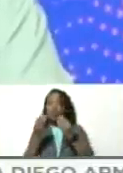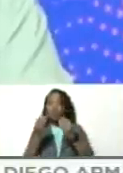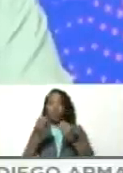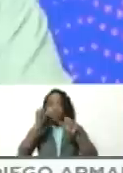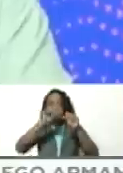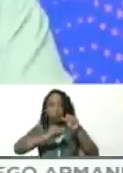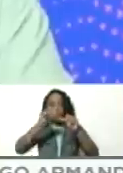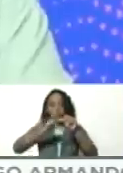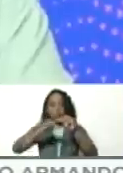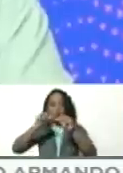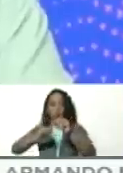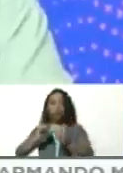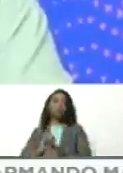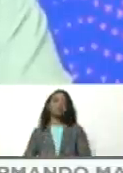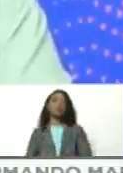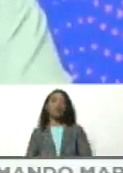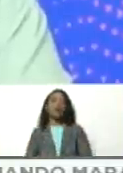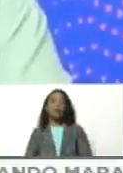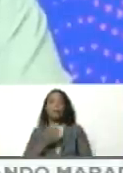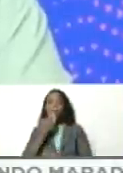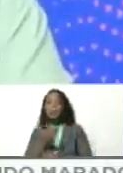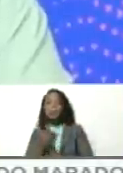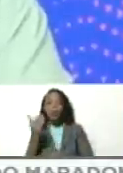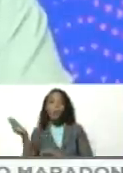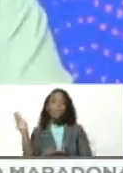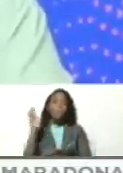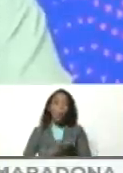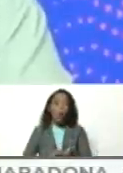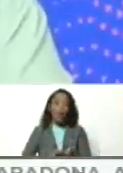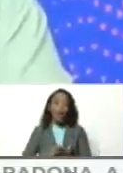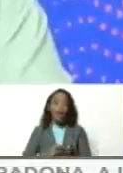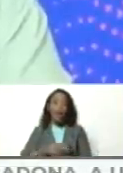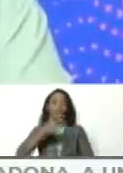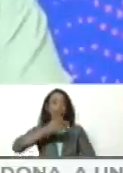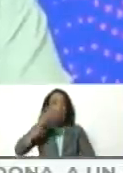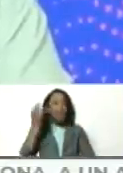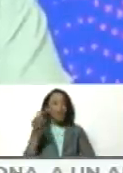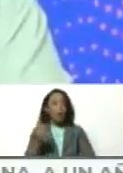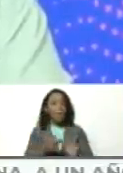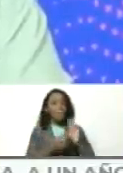minucioso, que nos permita establecer la verdad.